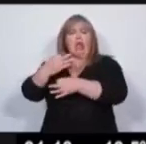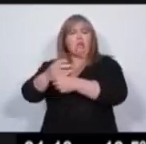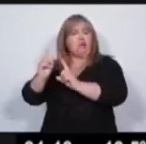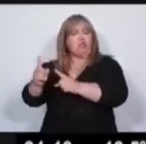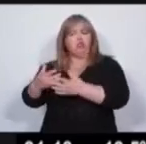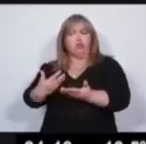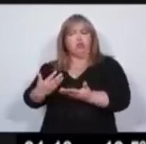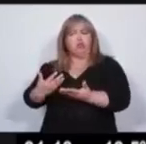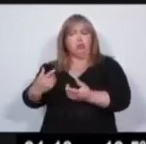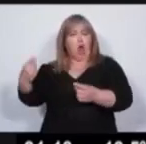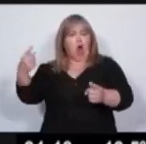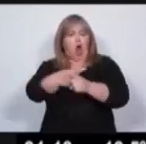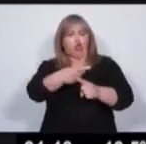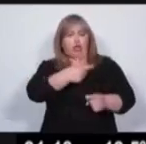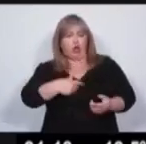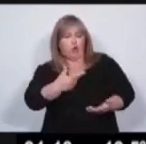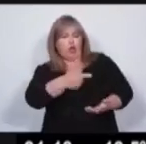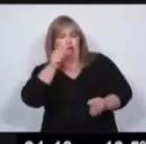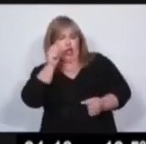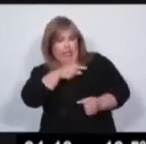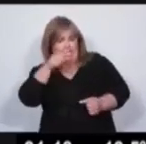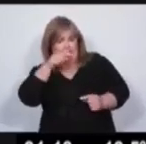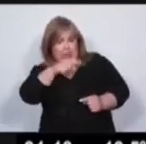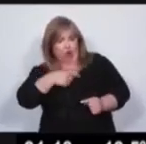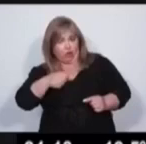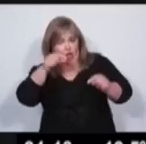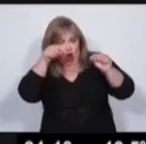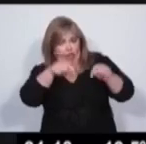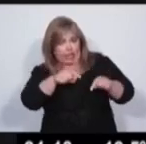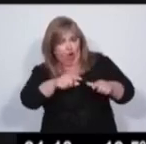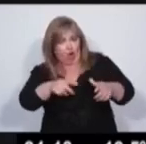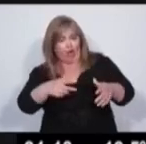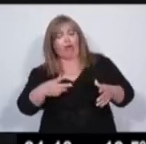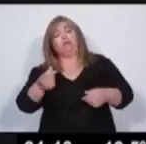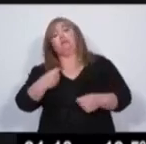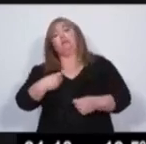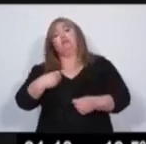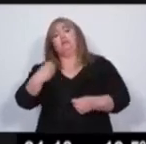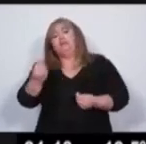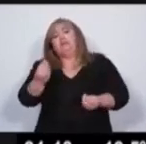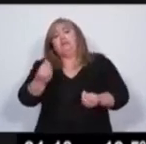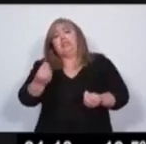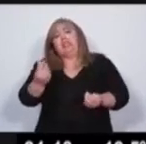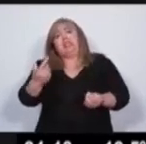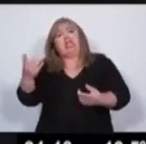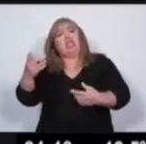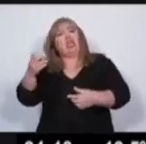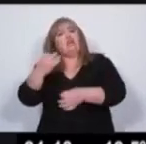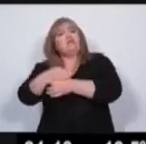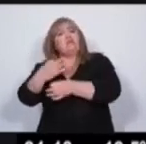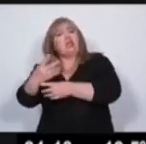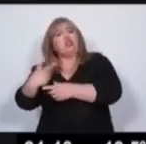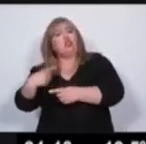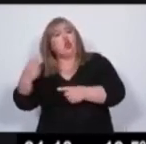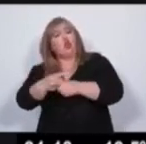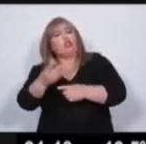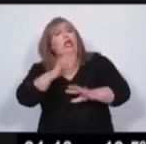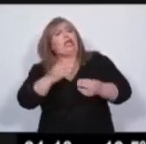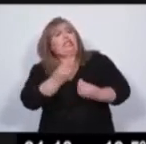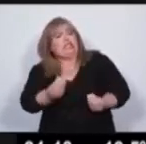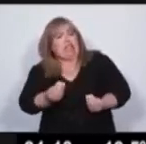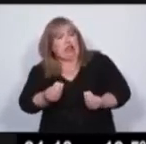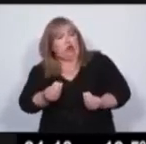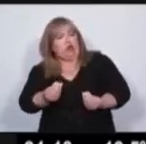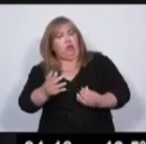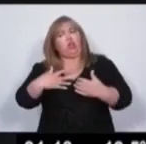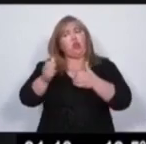los docentes a este gobierno vamos a trabajar nosotros en un plan integral de transformación educativa que